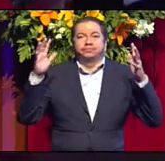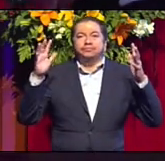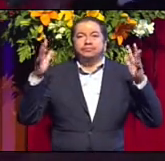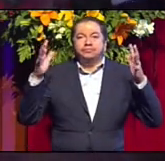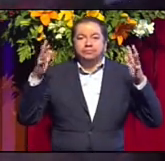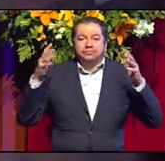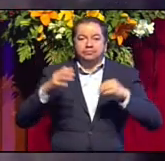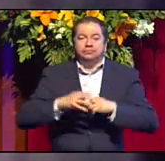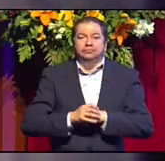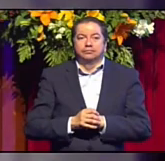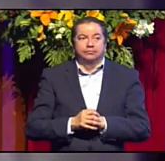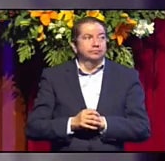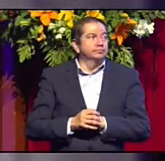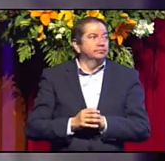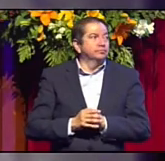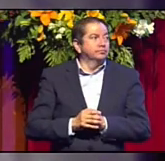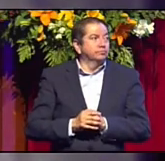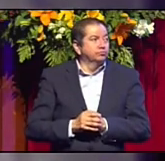Y así lo haremos.